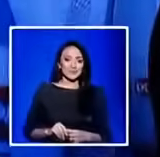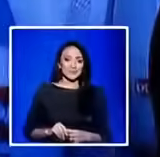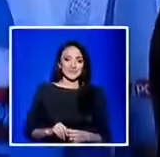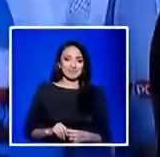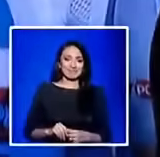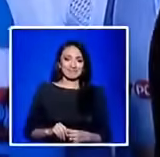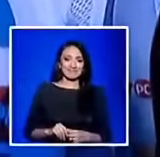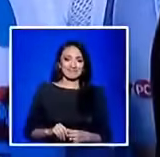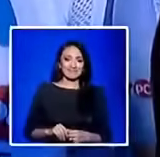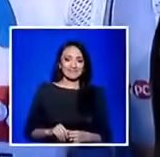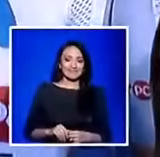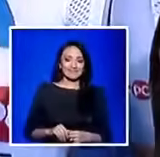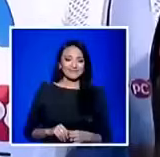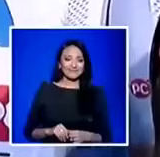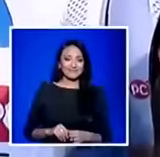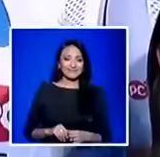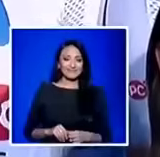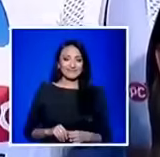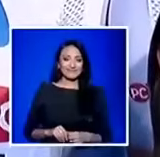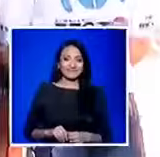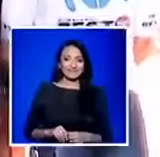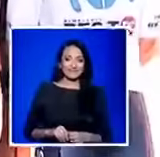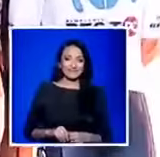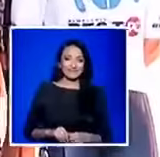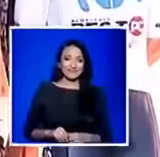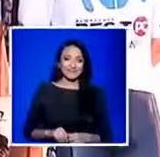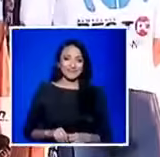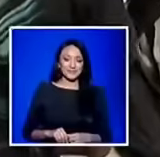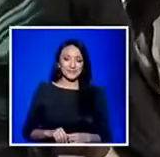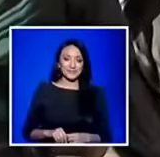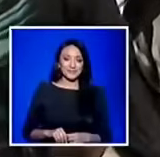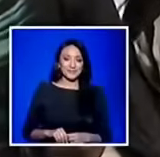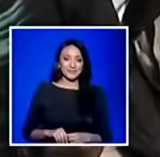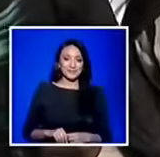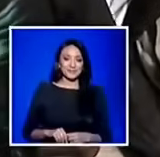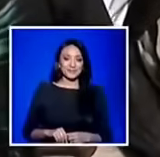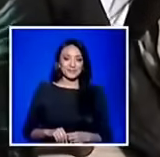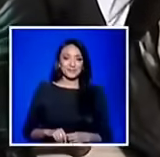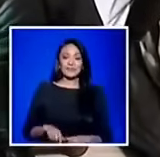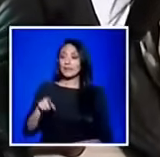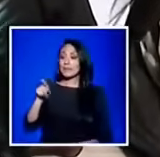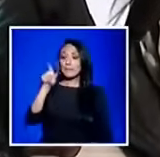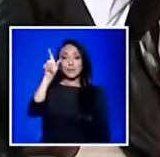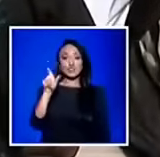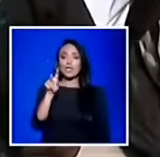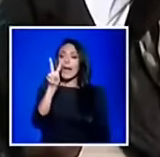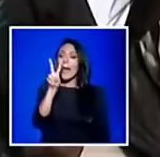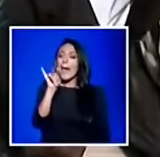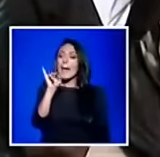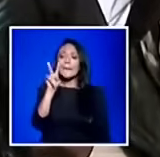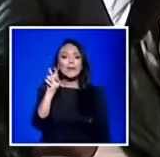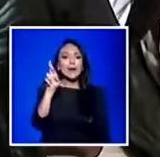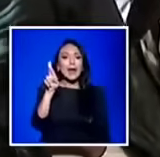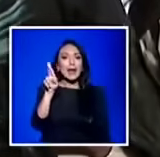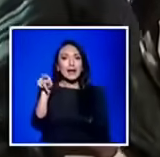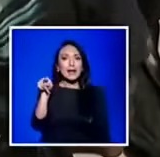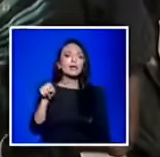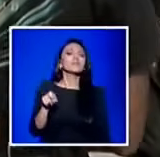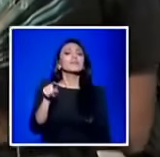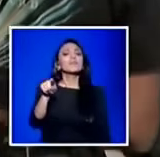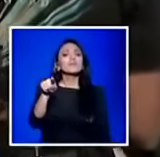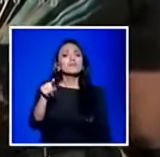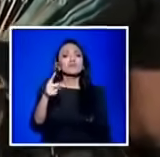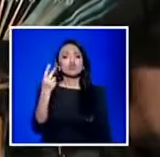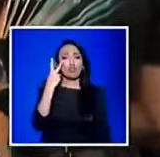Veo cómo está creciendo mucho el equipo, tanto en la